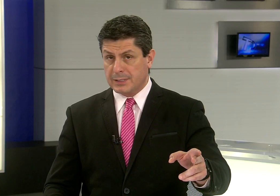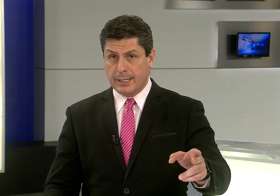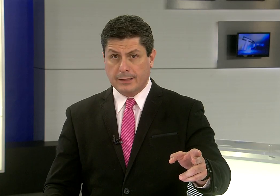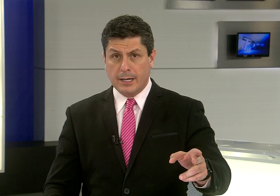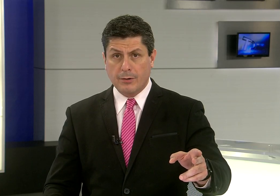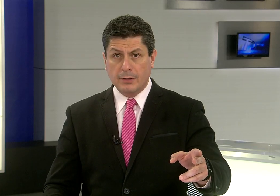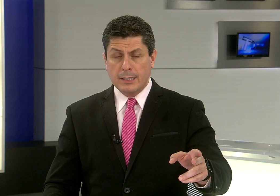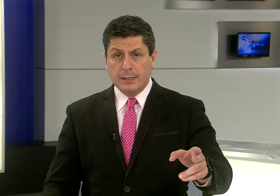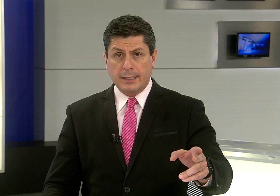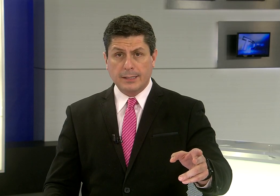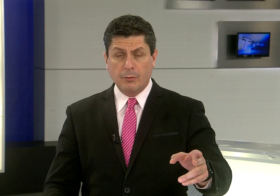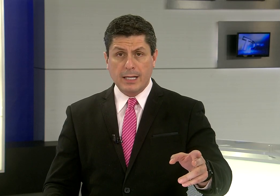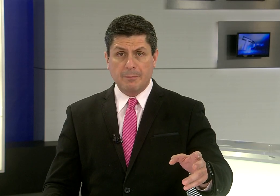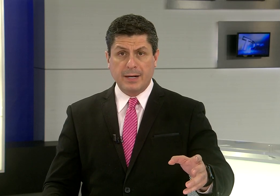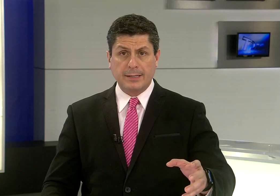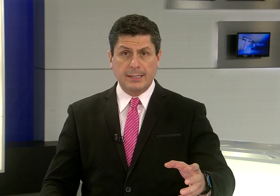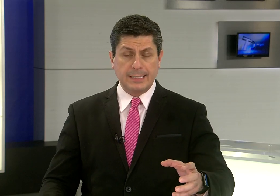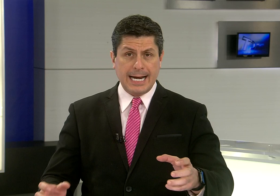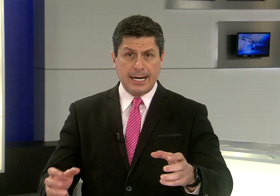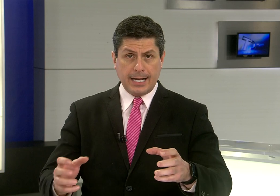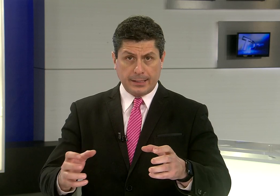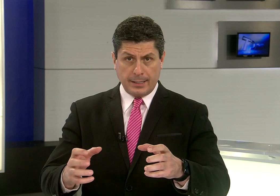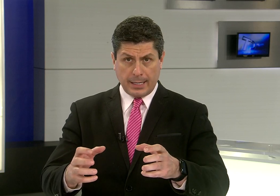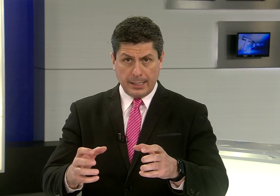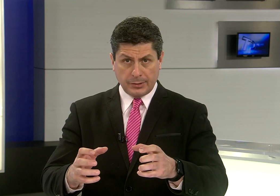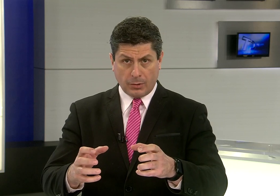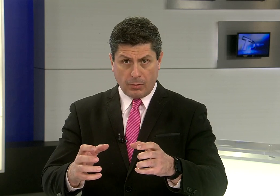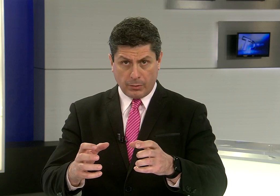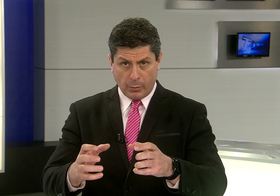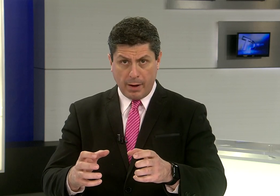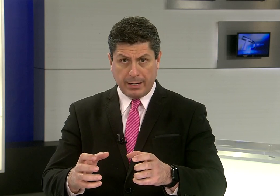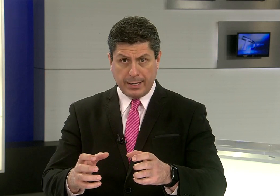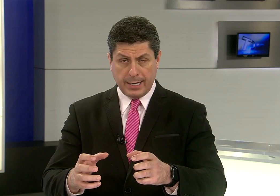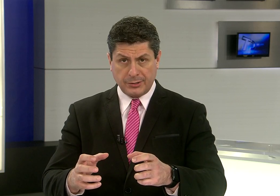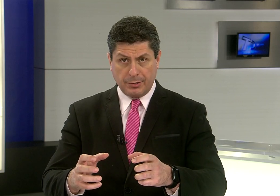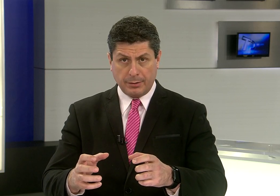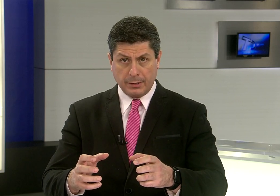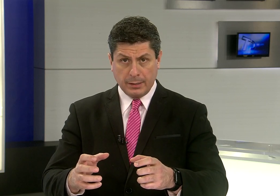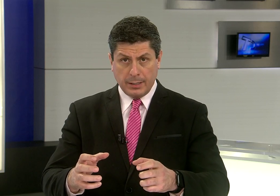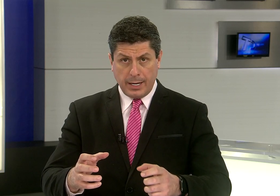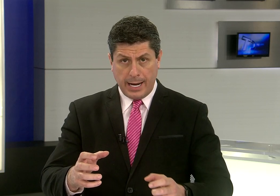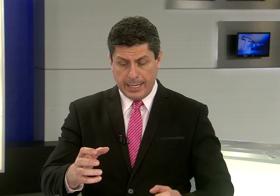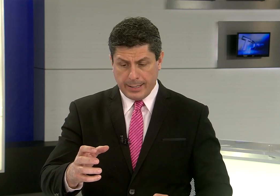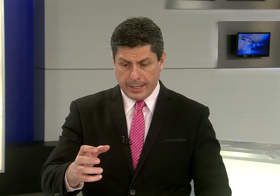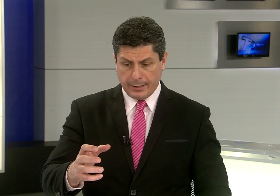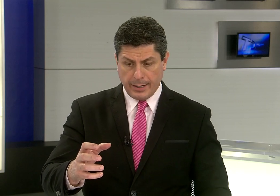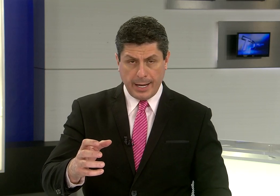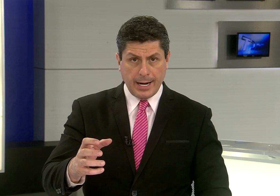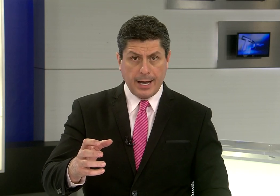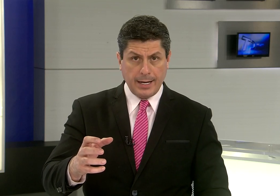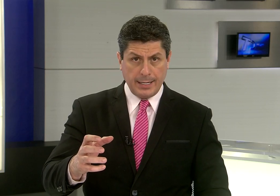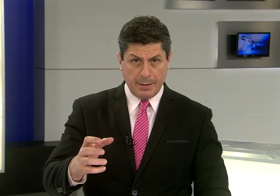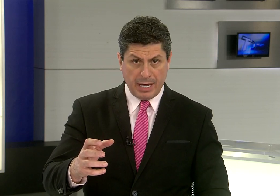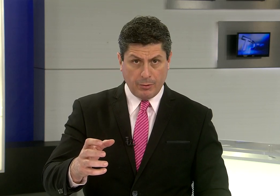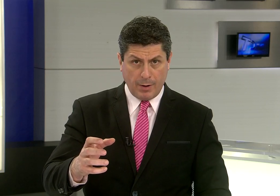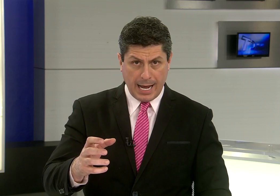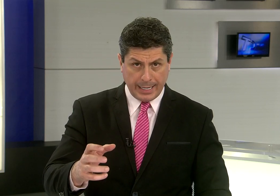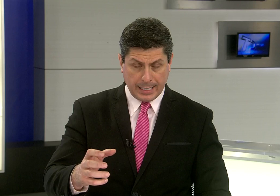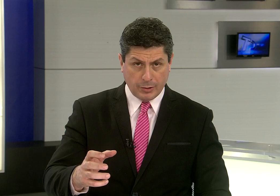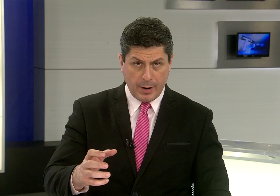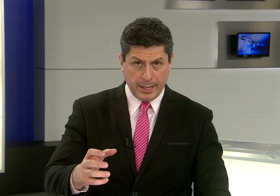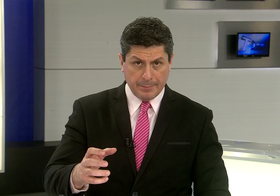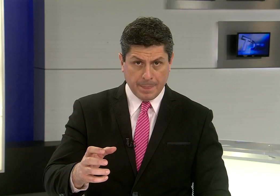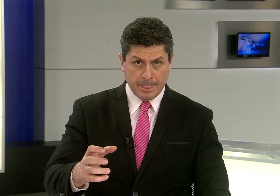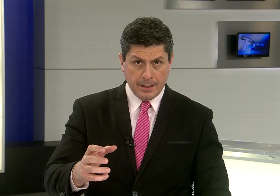hablando el subsecretario de seguridad pertenecían al cártel Jalisco, Nueva Generación. El líder era el llamado